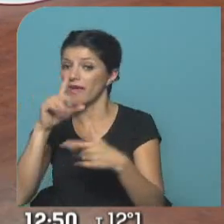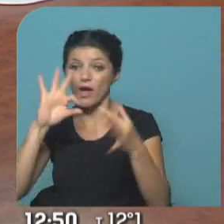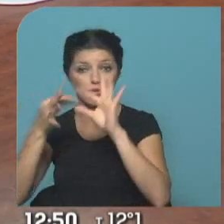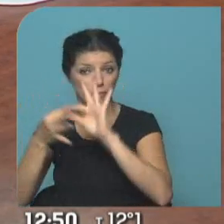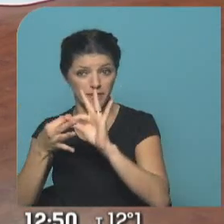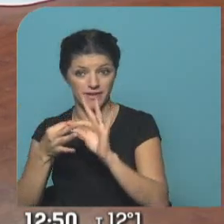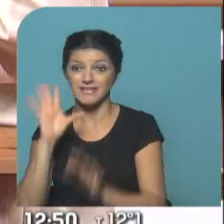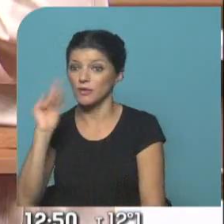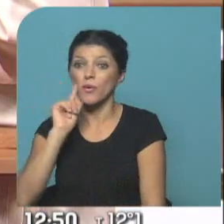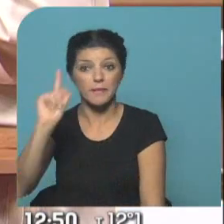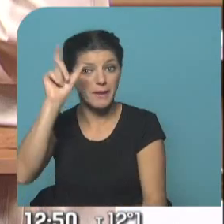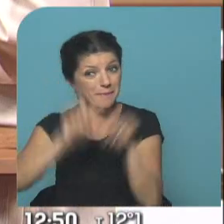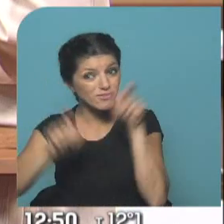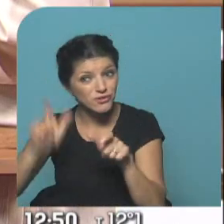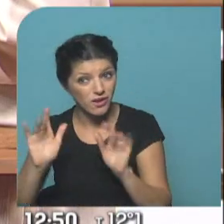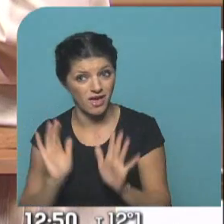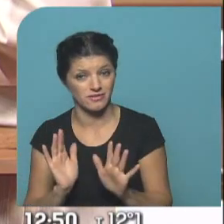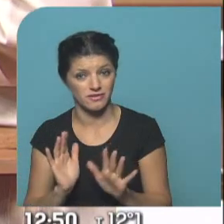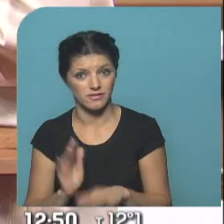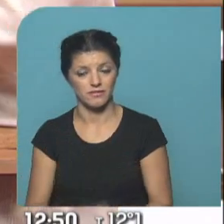50.000 personas. Muchos de ellos